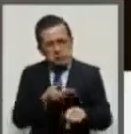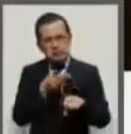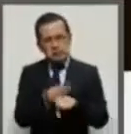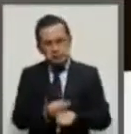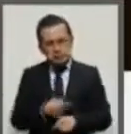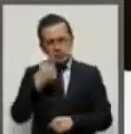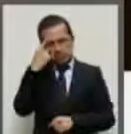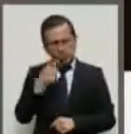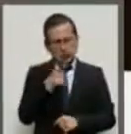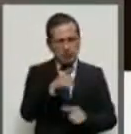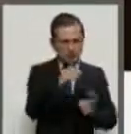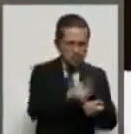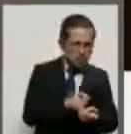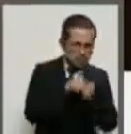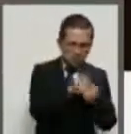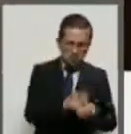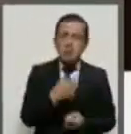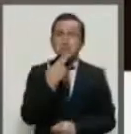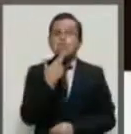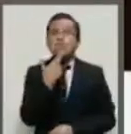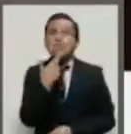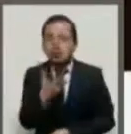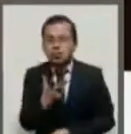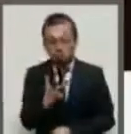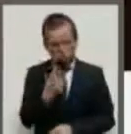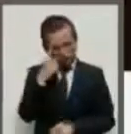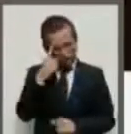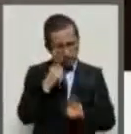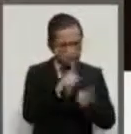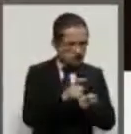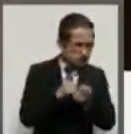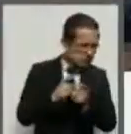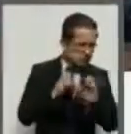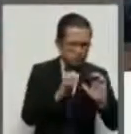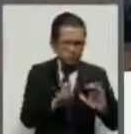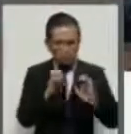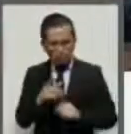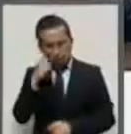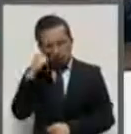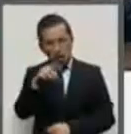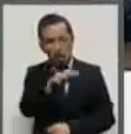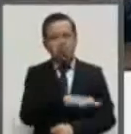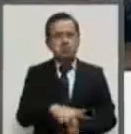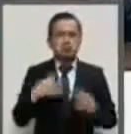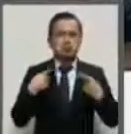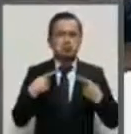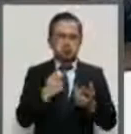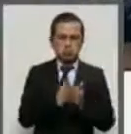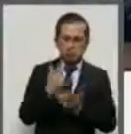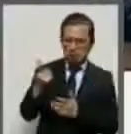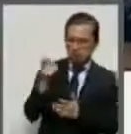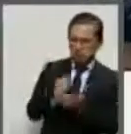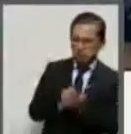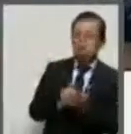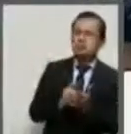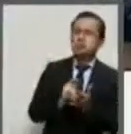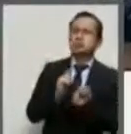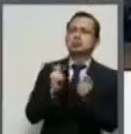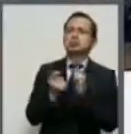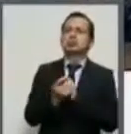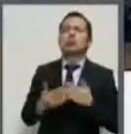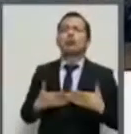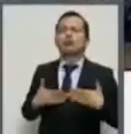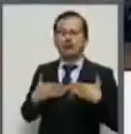recaudación sin terrorismo fiscal, al tiempo de lograr la confianza de los contribuyentes de que